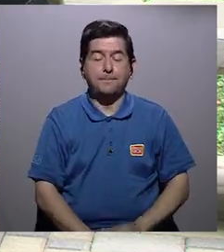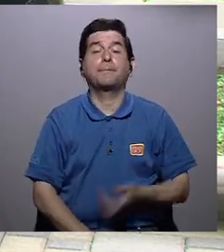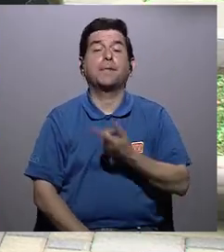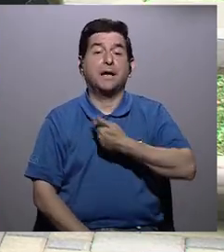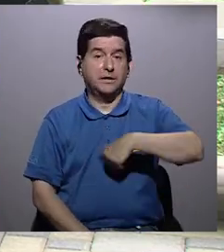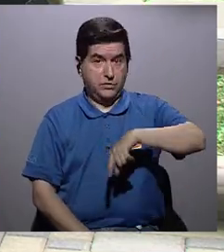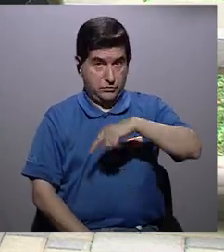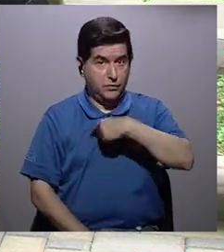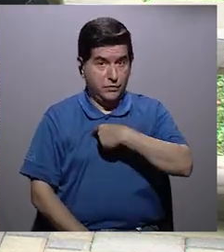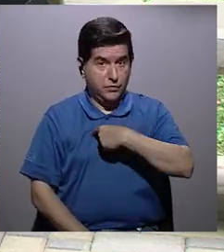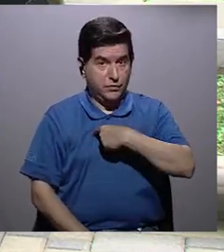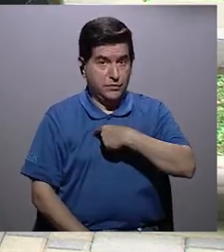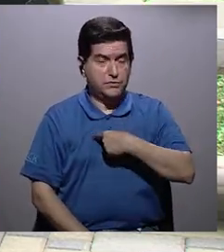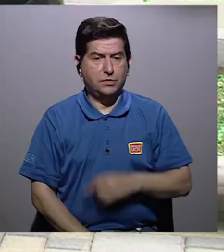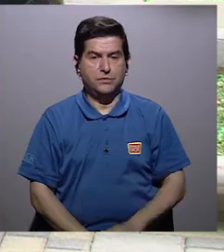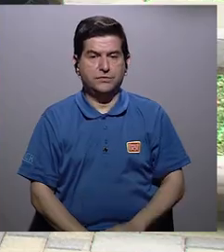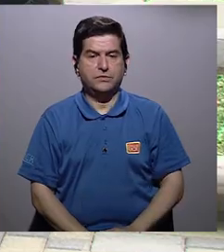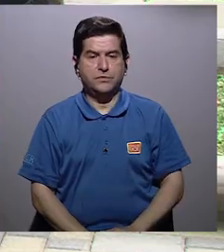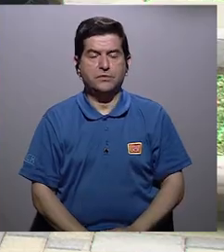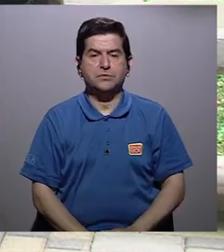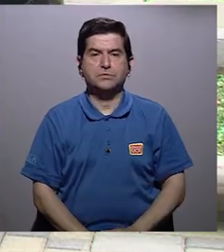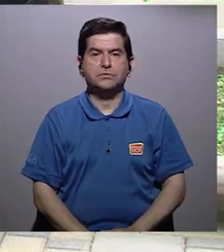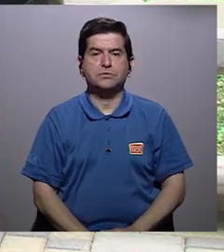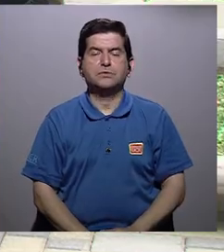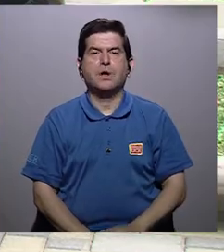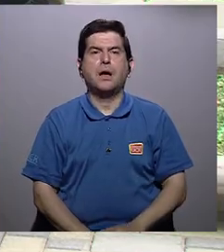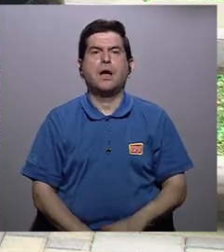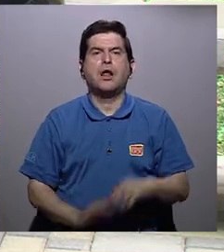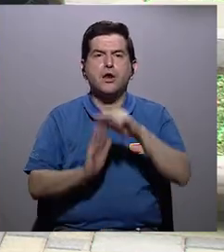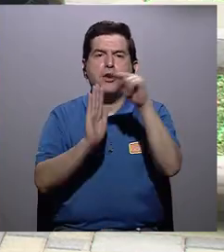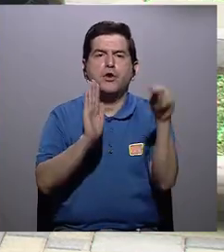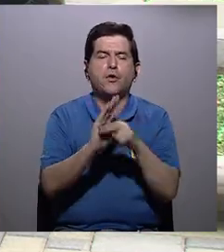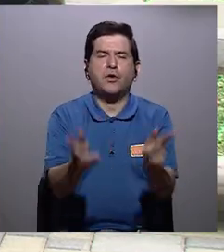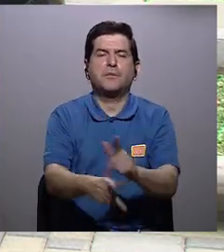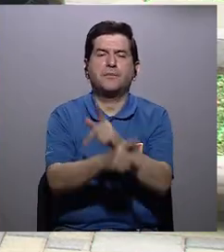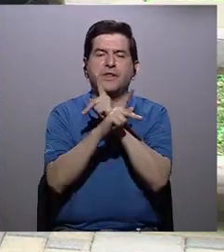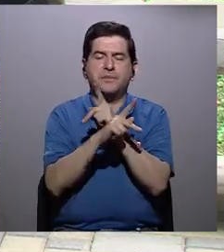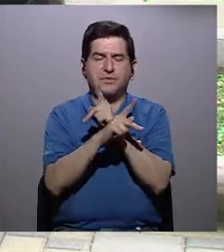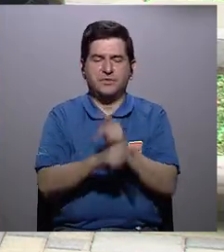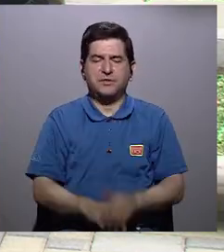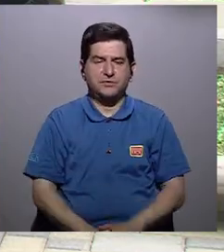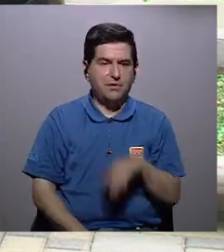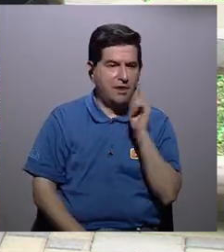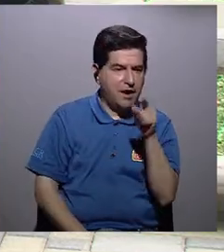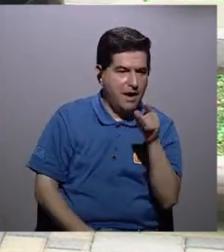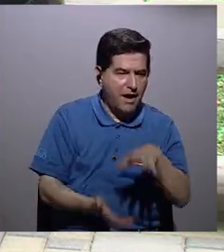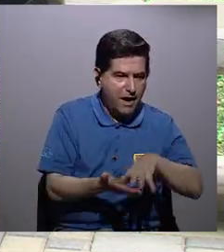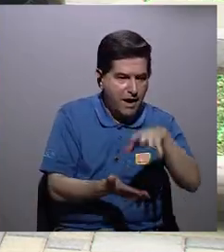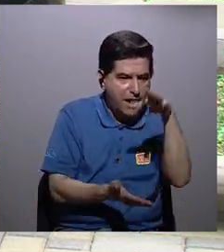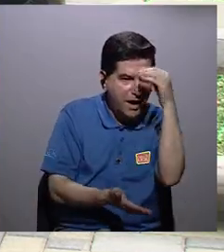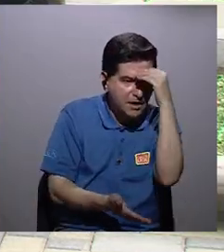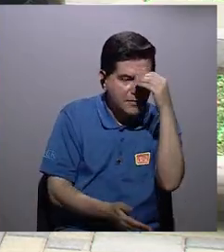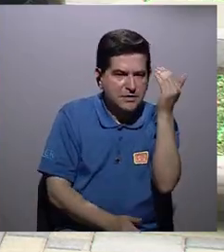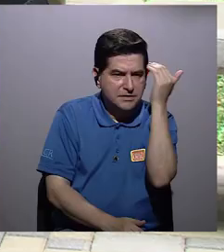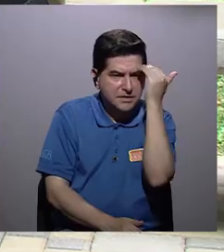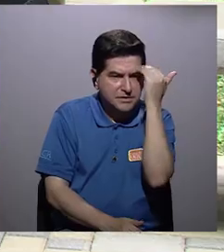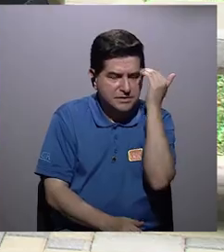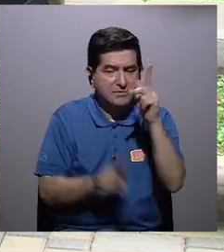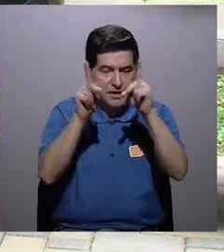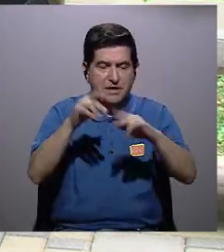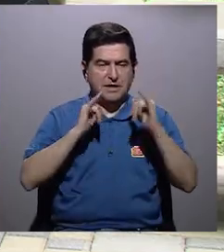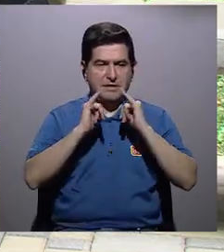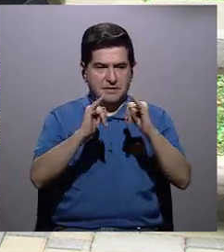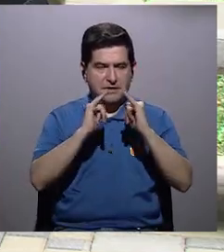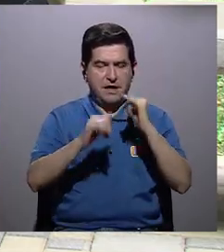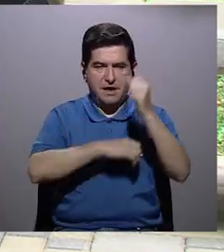Si vamos a tratar de darles un marco protector para que aprendan aprenda y sea cuidadoso para conocer a personas de su